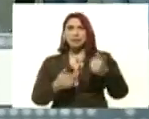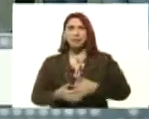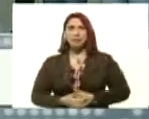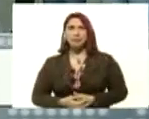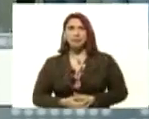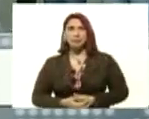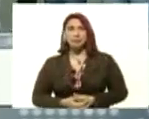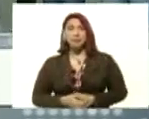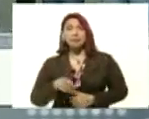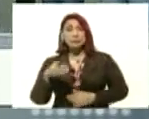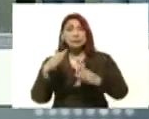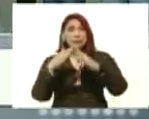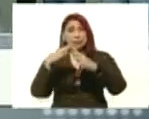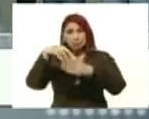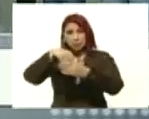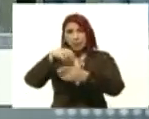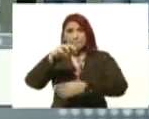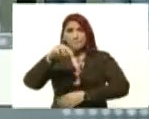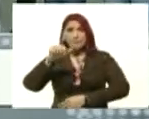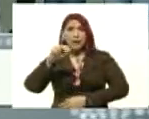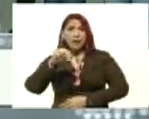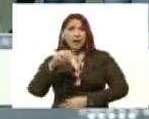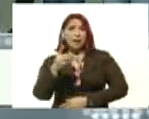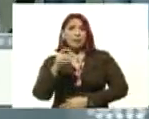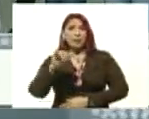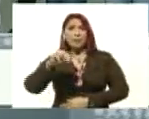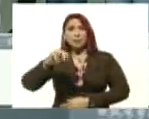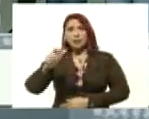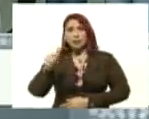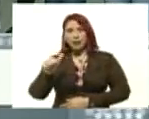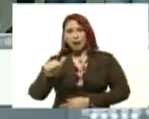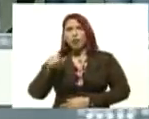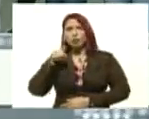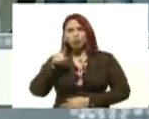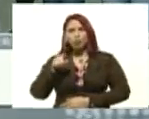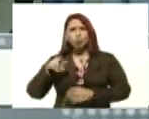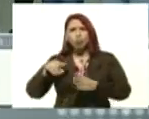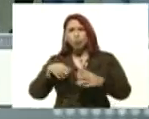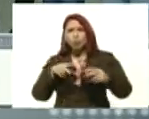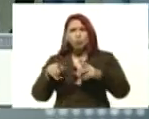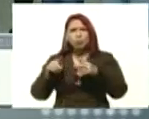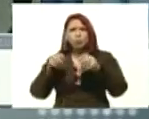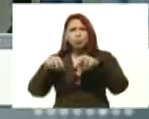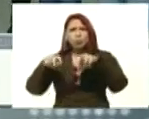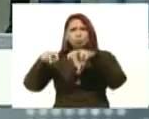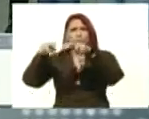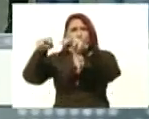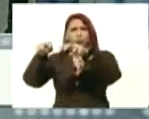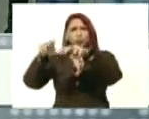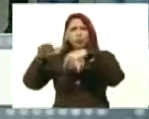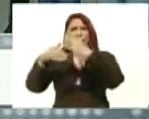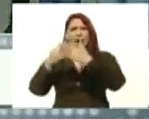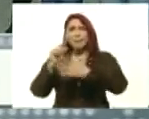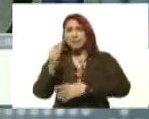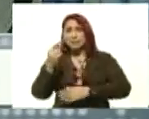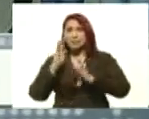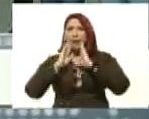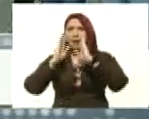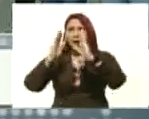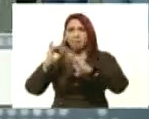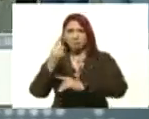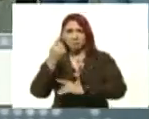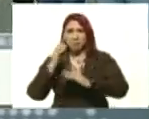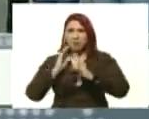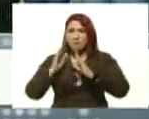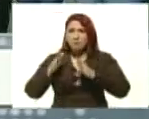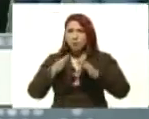Allí en la casa de Mandingo, tú subías por la calle principal de Marín, hasta el final de Marín.